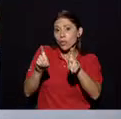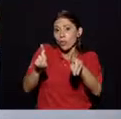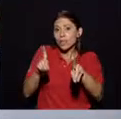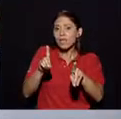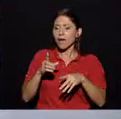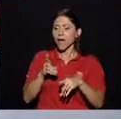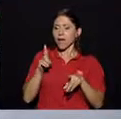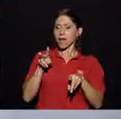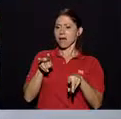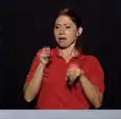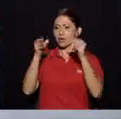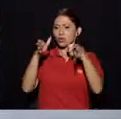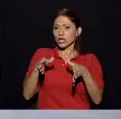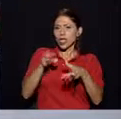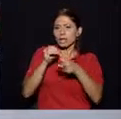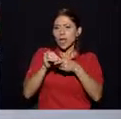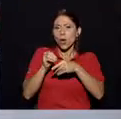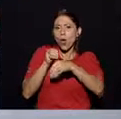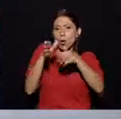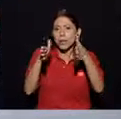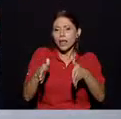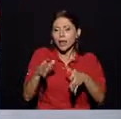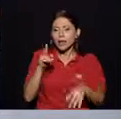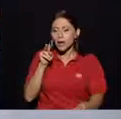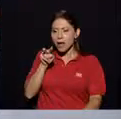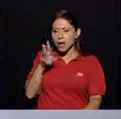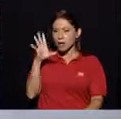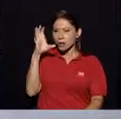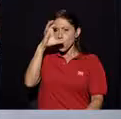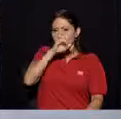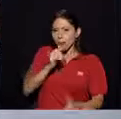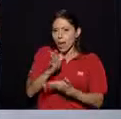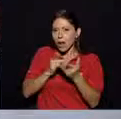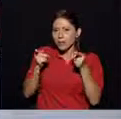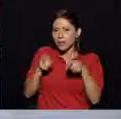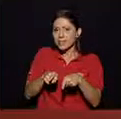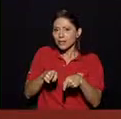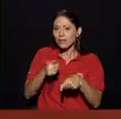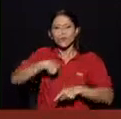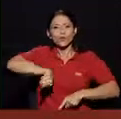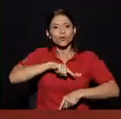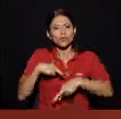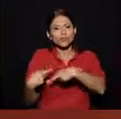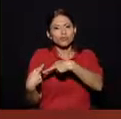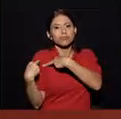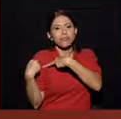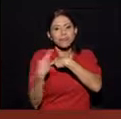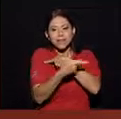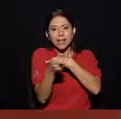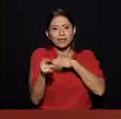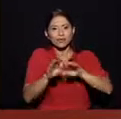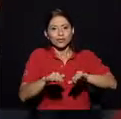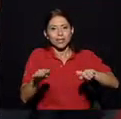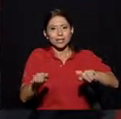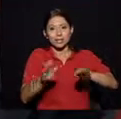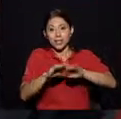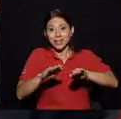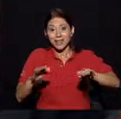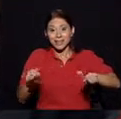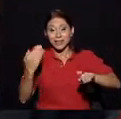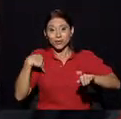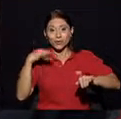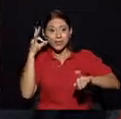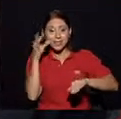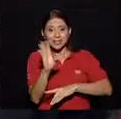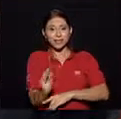algo, pues todos somos los que estamos responsables de estos niños. Los niños, niños y adolescentes son responsabilidad de todos y de